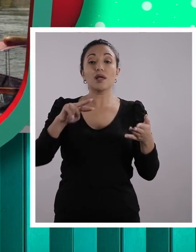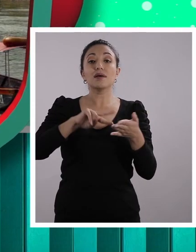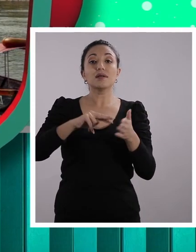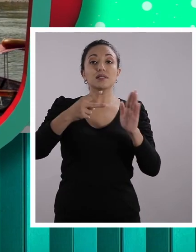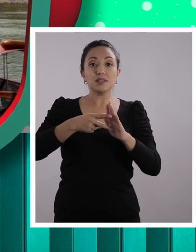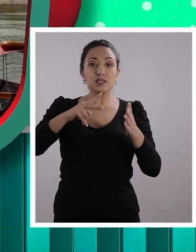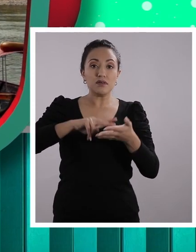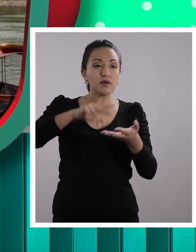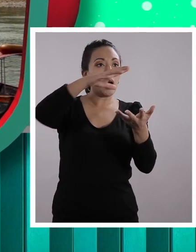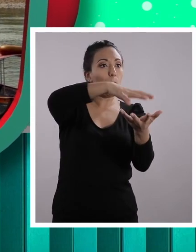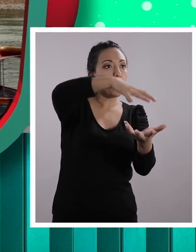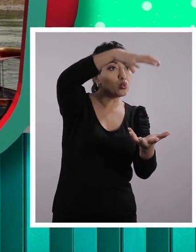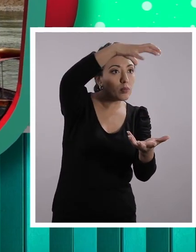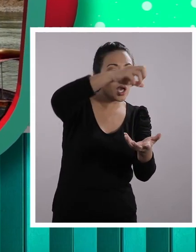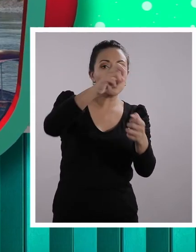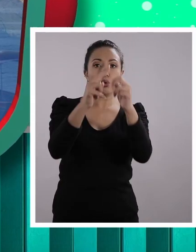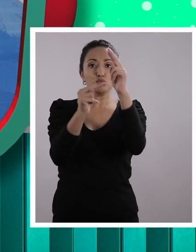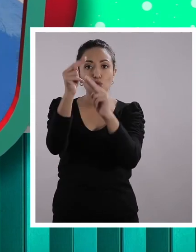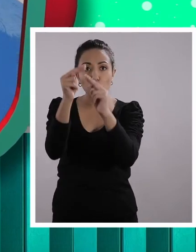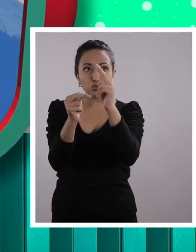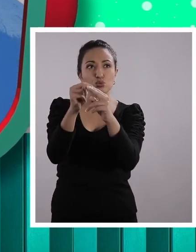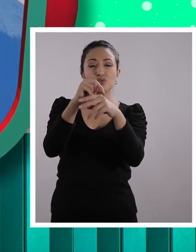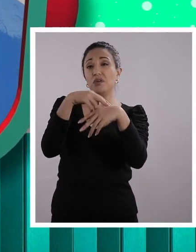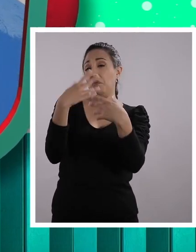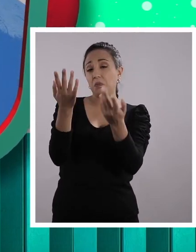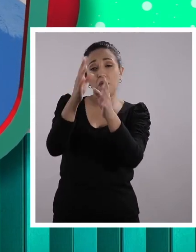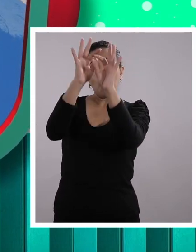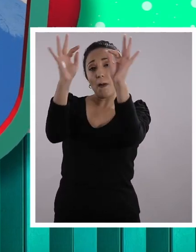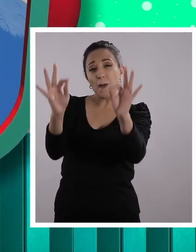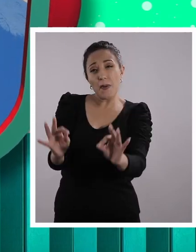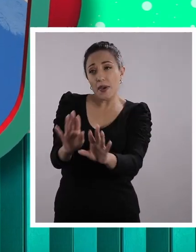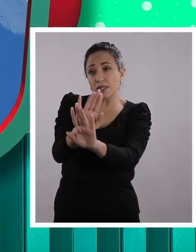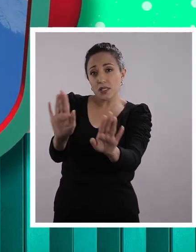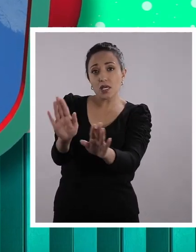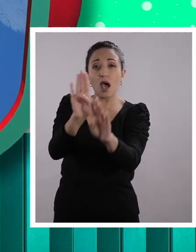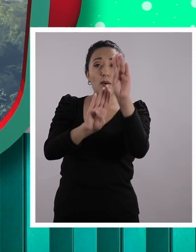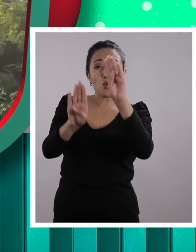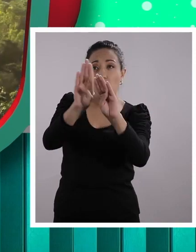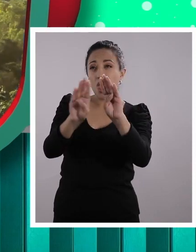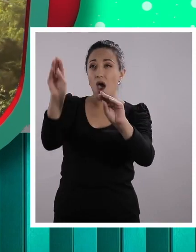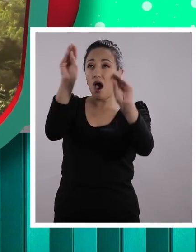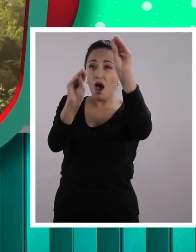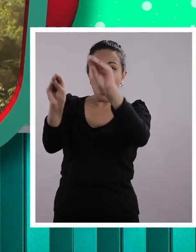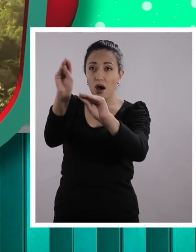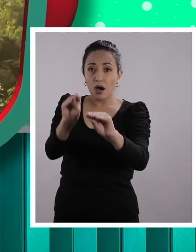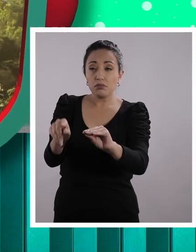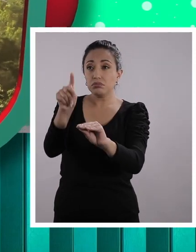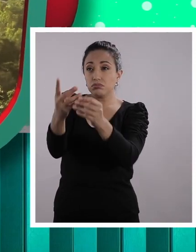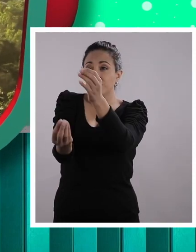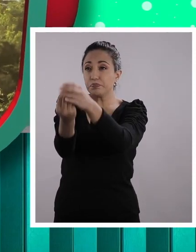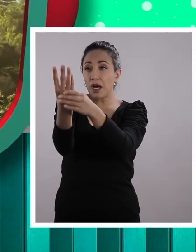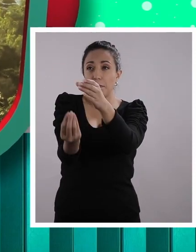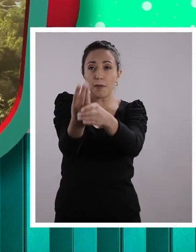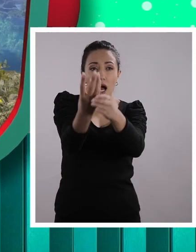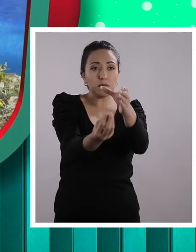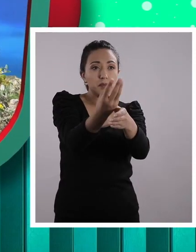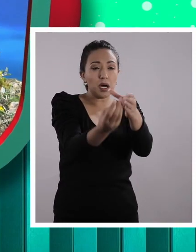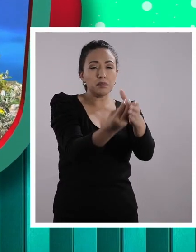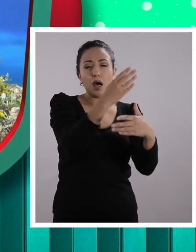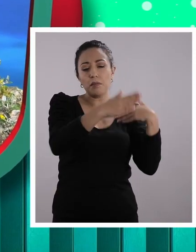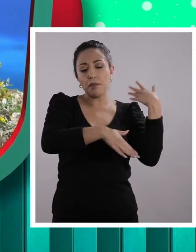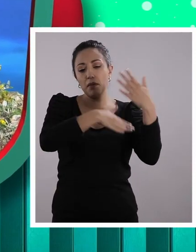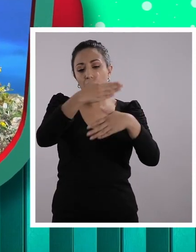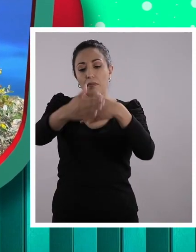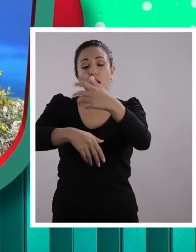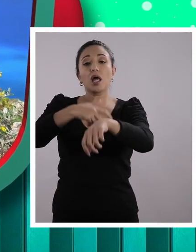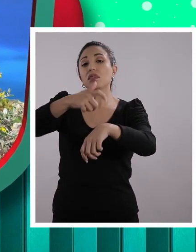está constituido por monumentos naturales construidos por formaciones físicas y biológicas es decir estas fueron creadas